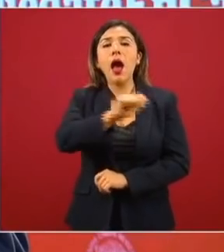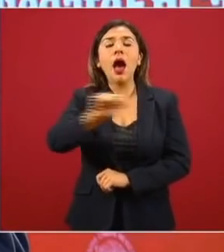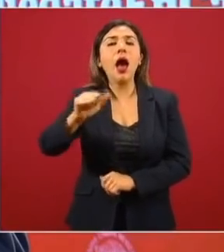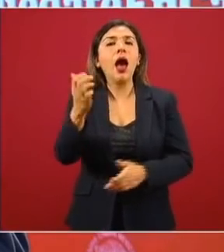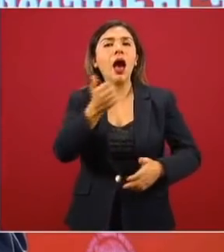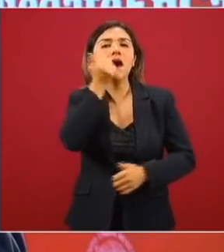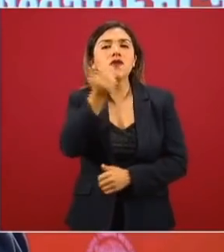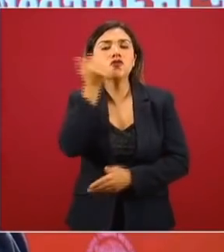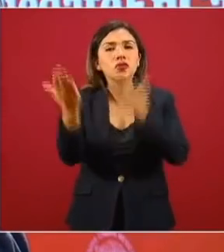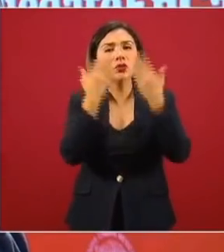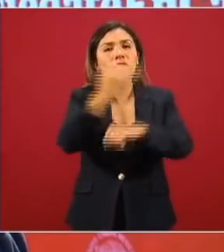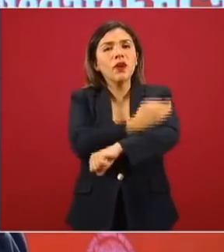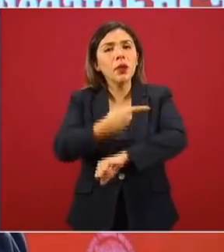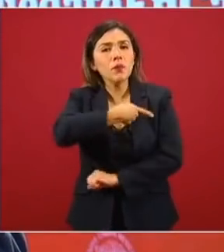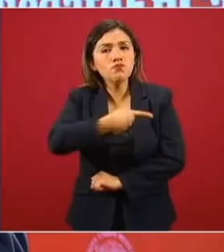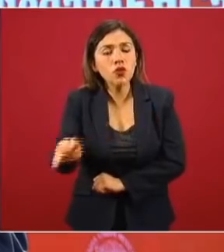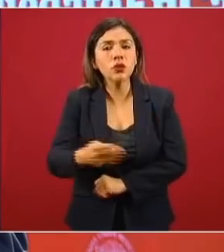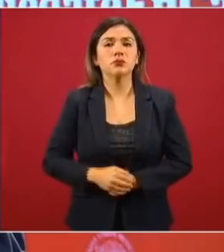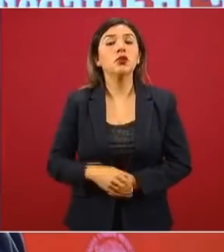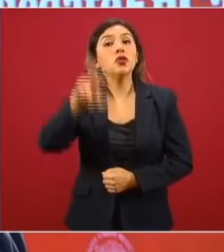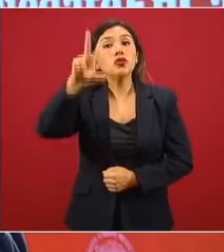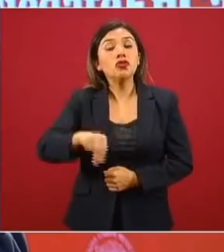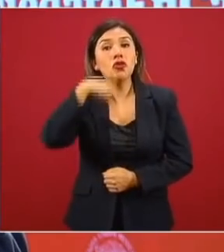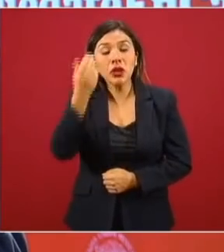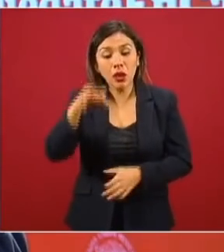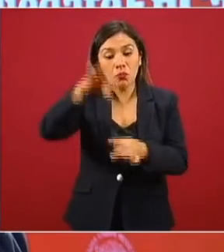Votaron en contra de que la atención médica y los medicamentos